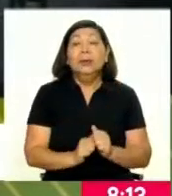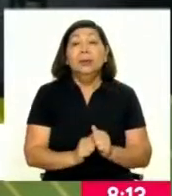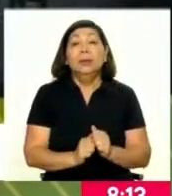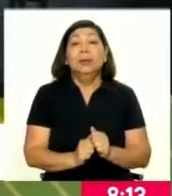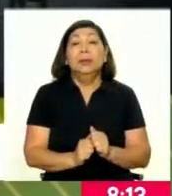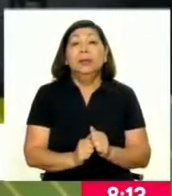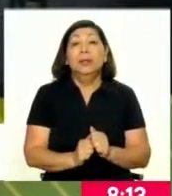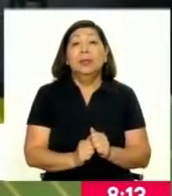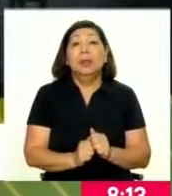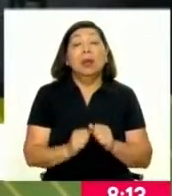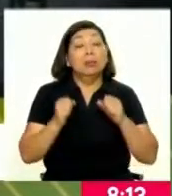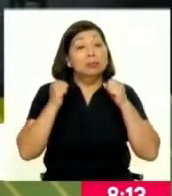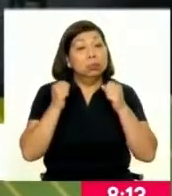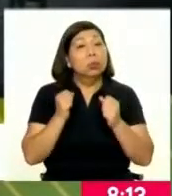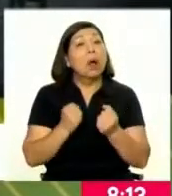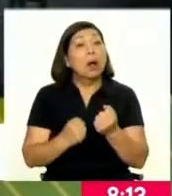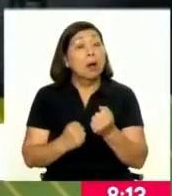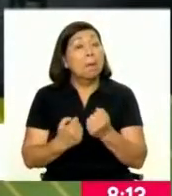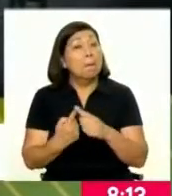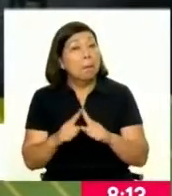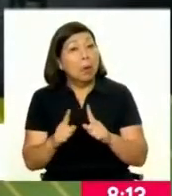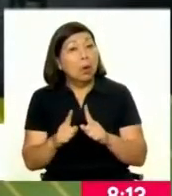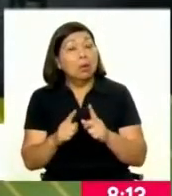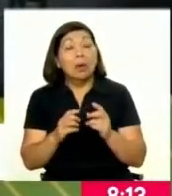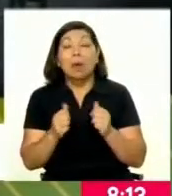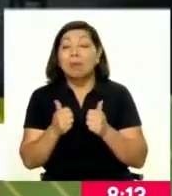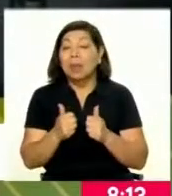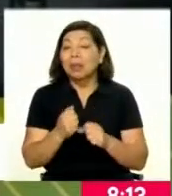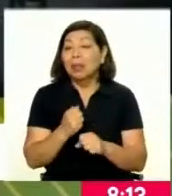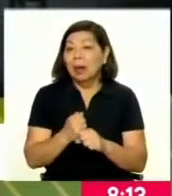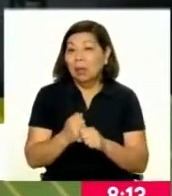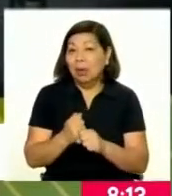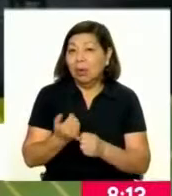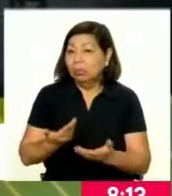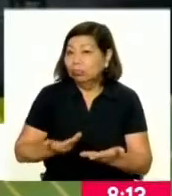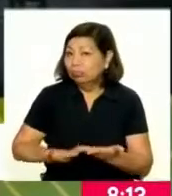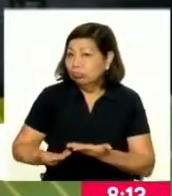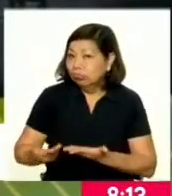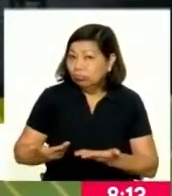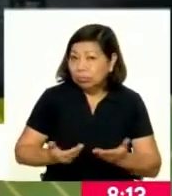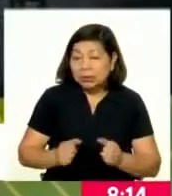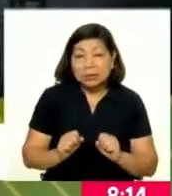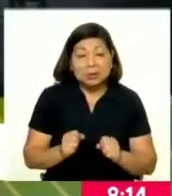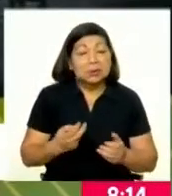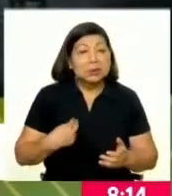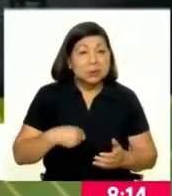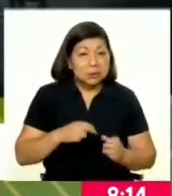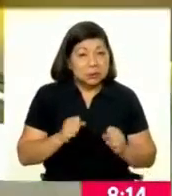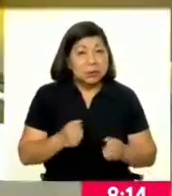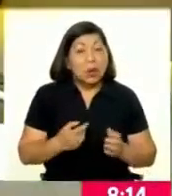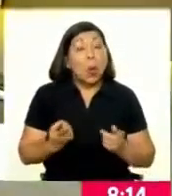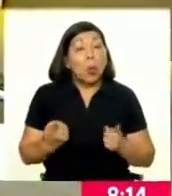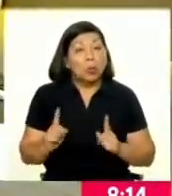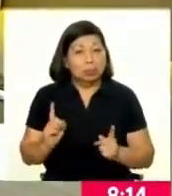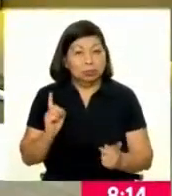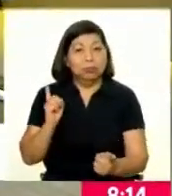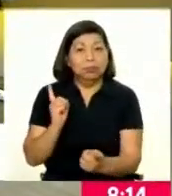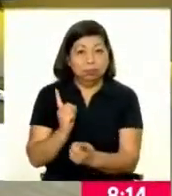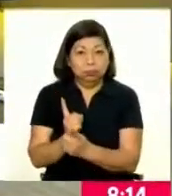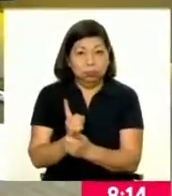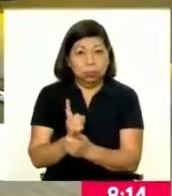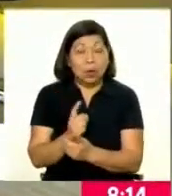las protestas sociales un rol extraordinario de atención, ¿no? De tal forma que nosotros tenemos presencia